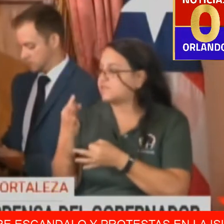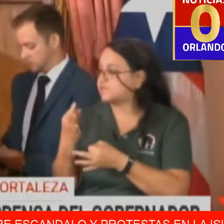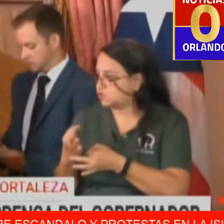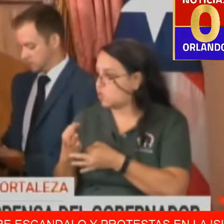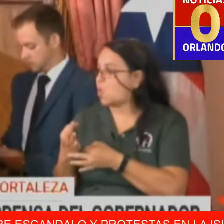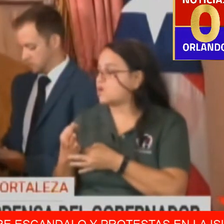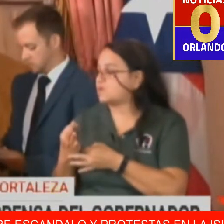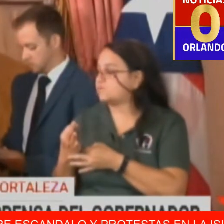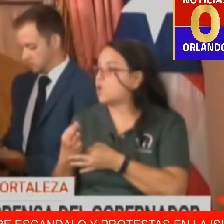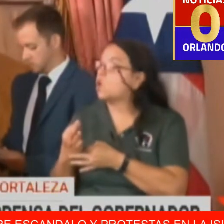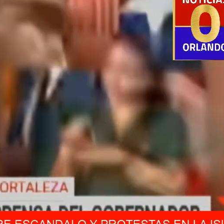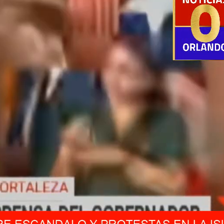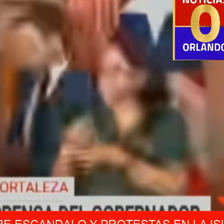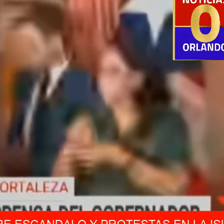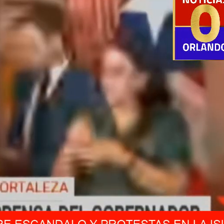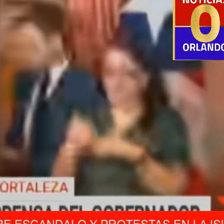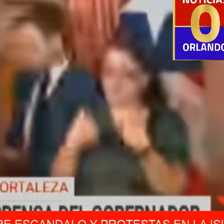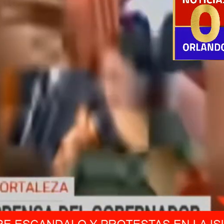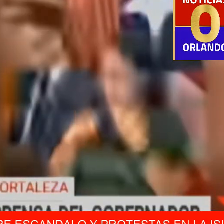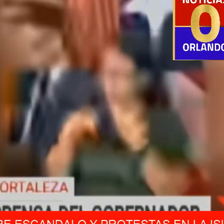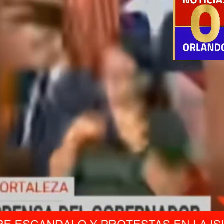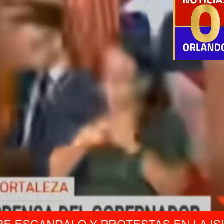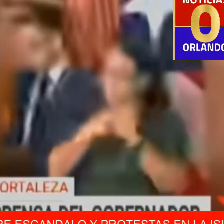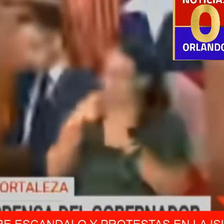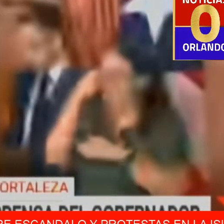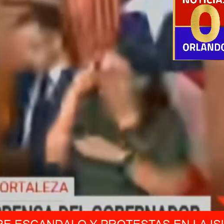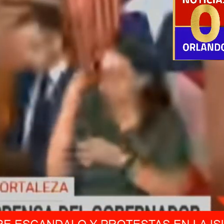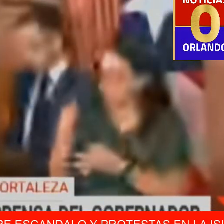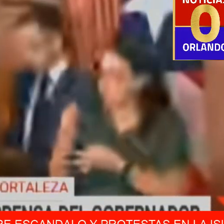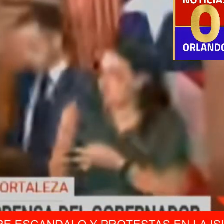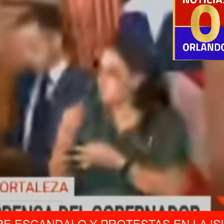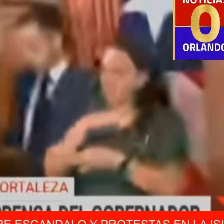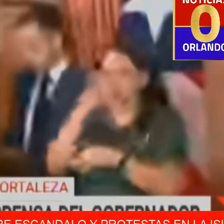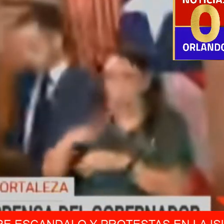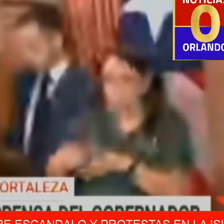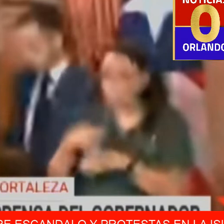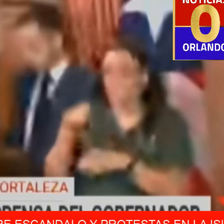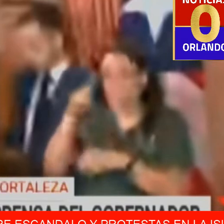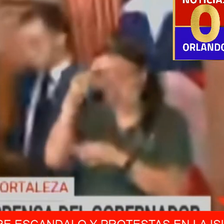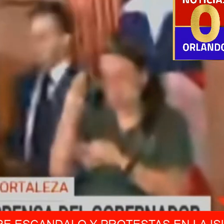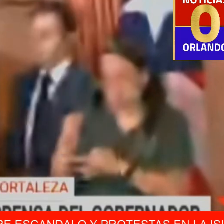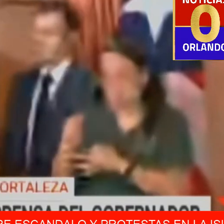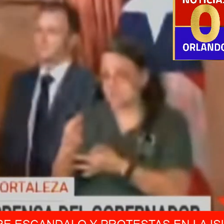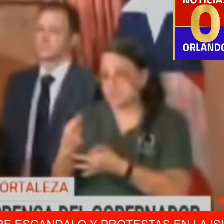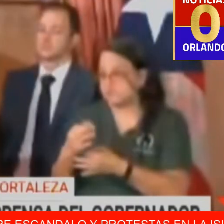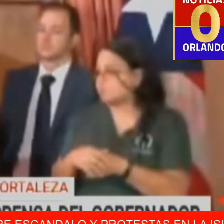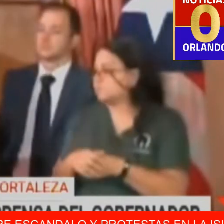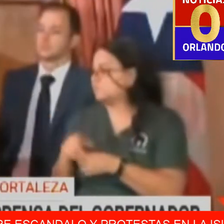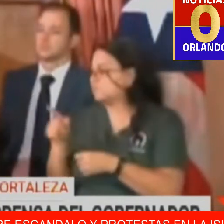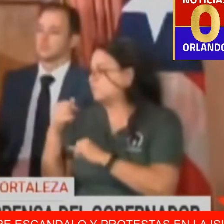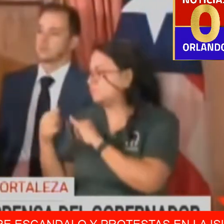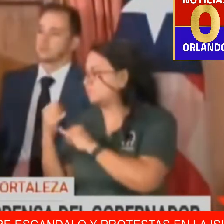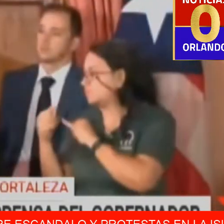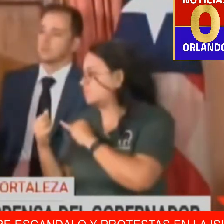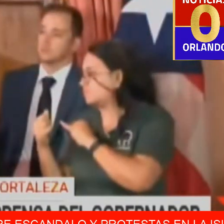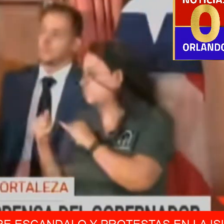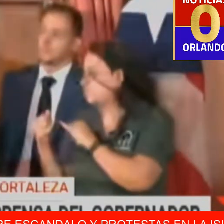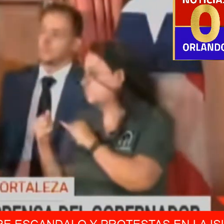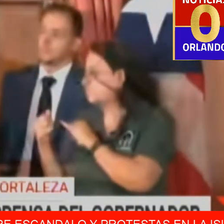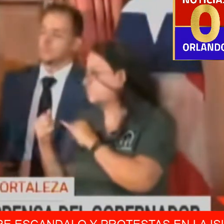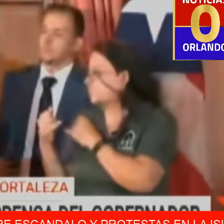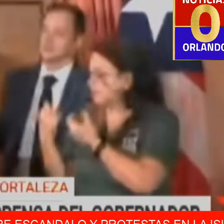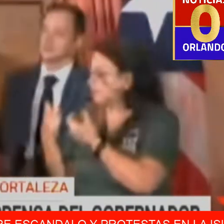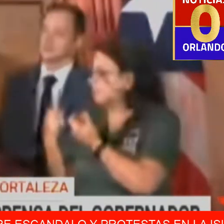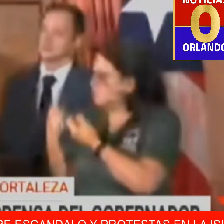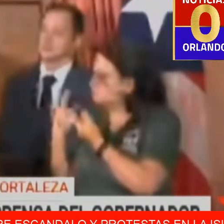vamos a buscar el material que necesitamos para la oficina y los equipos y todo esto. Y yo pedí